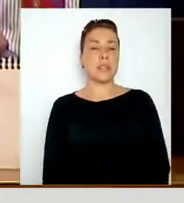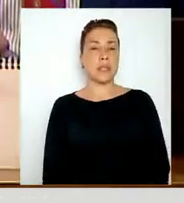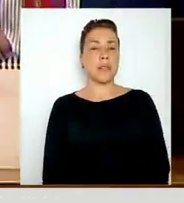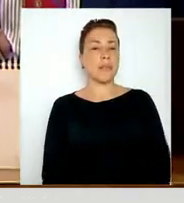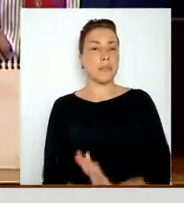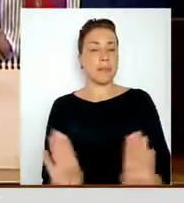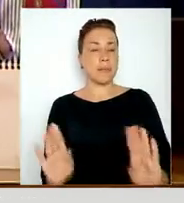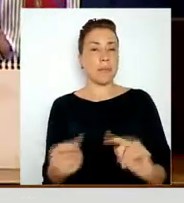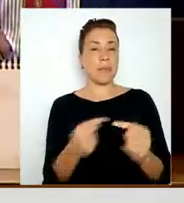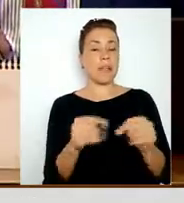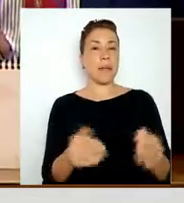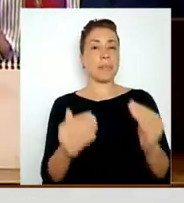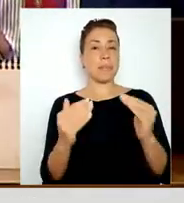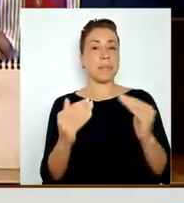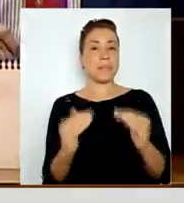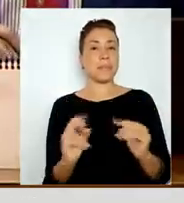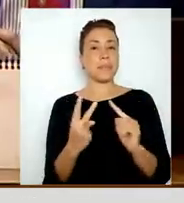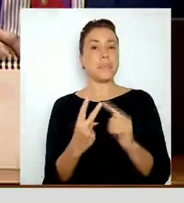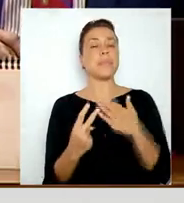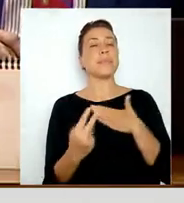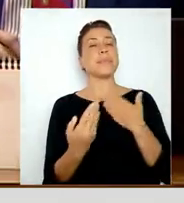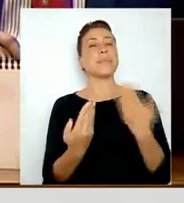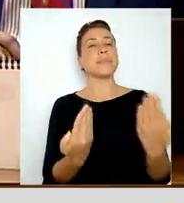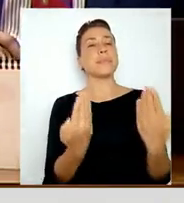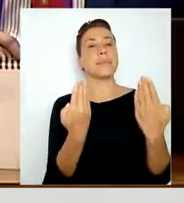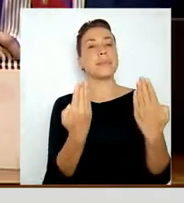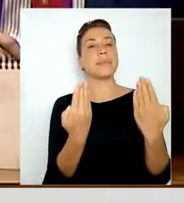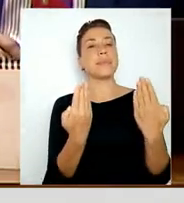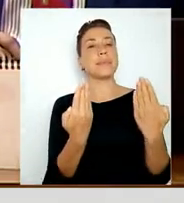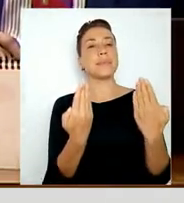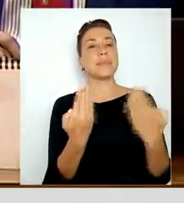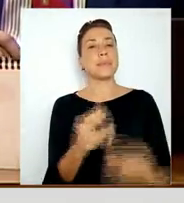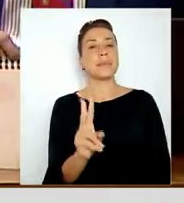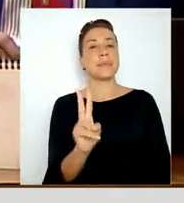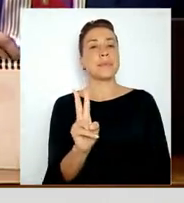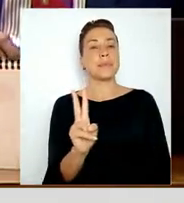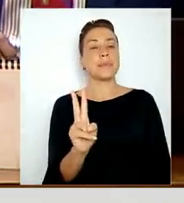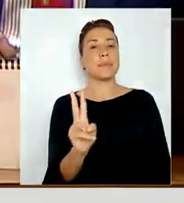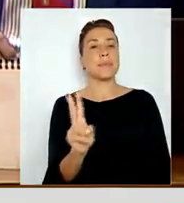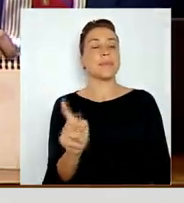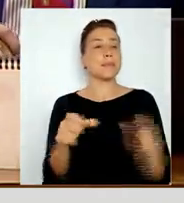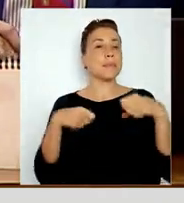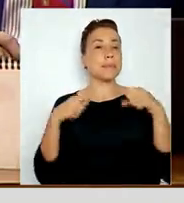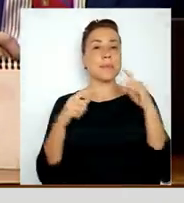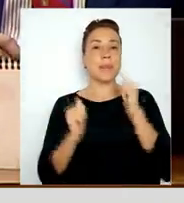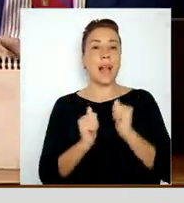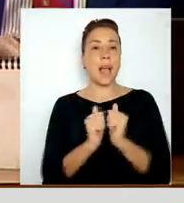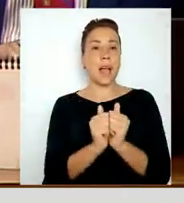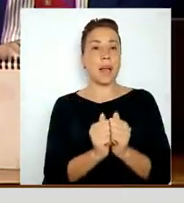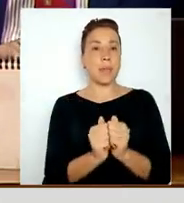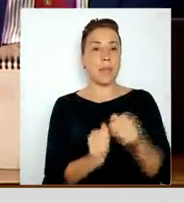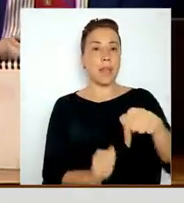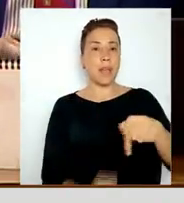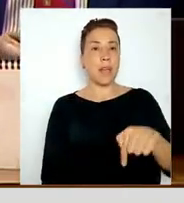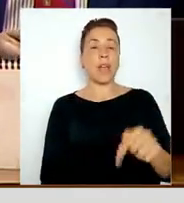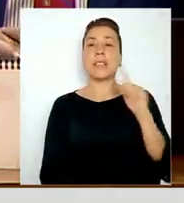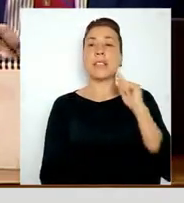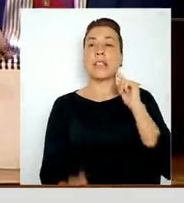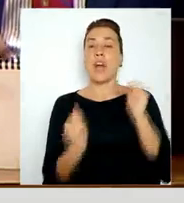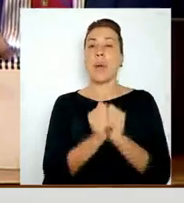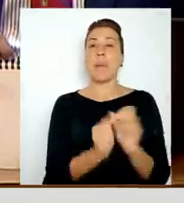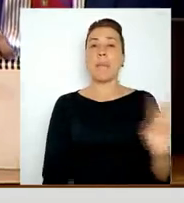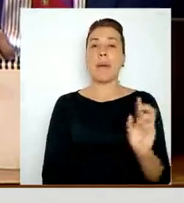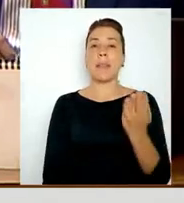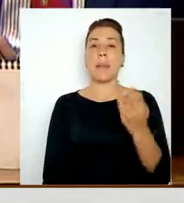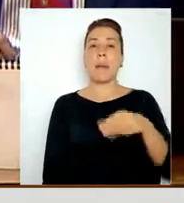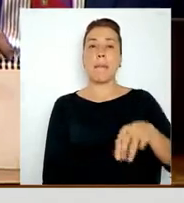lugar quiero saludar a dos muchachos que hoy día nos acompañan en la tribuna están junto a su padre vamos a saludar a Mauro y a